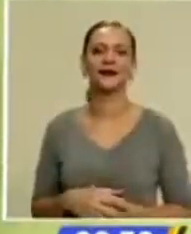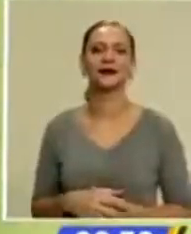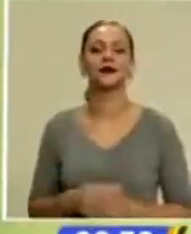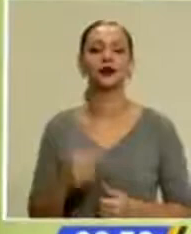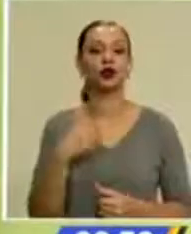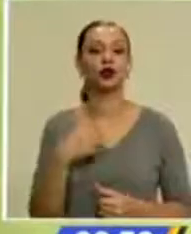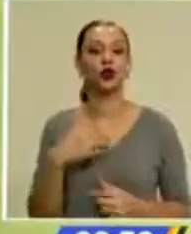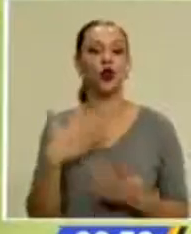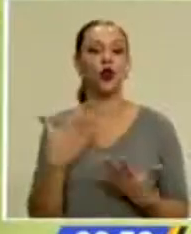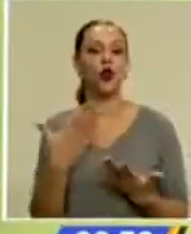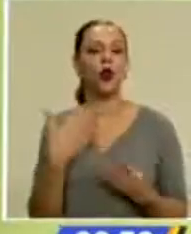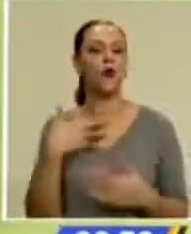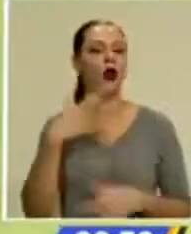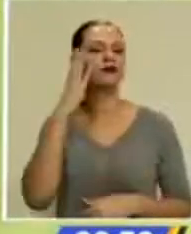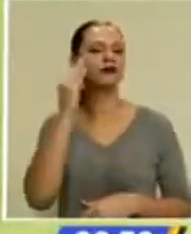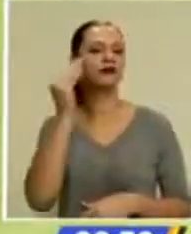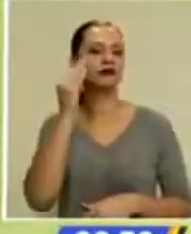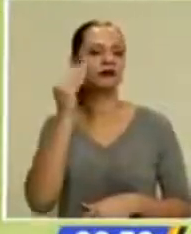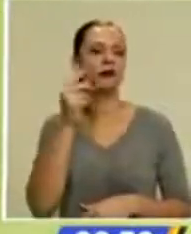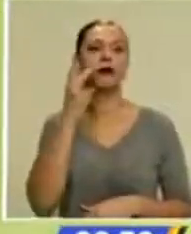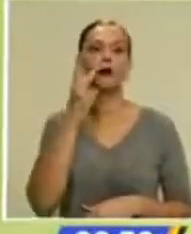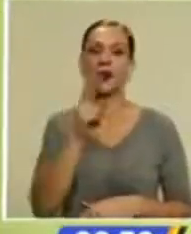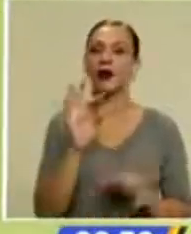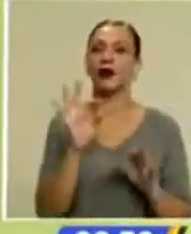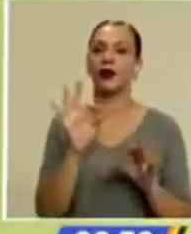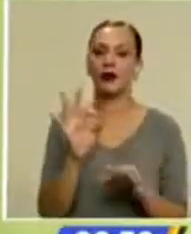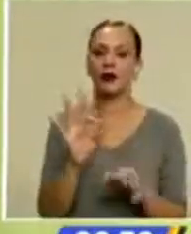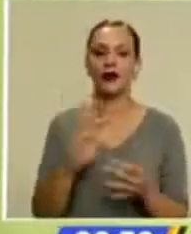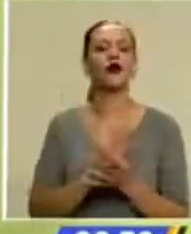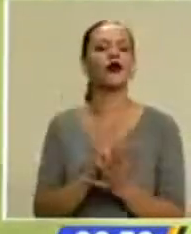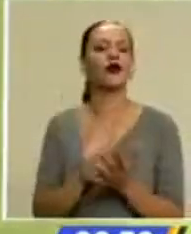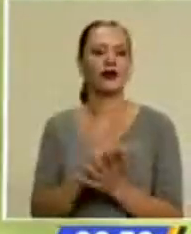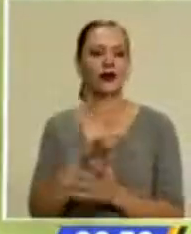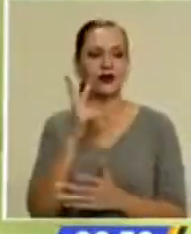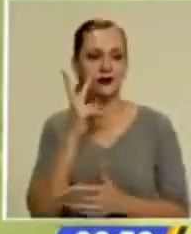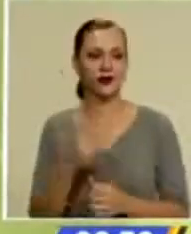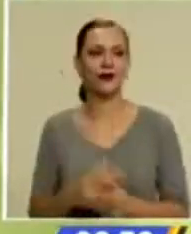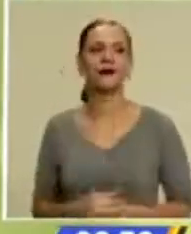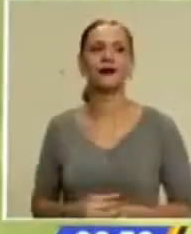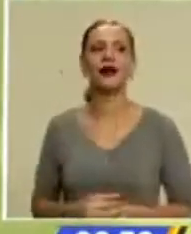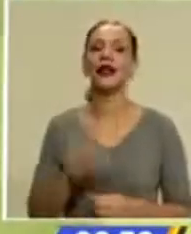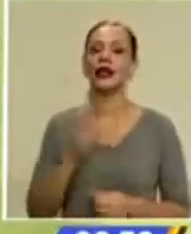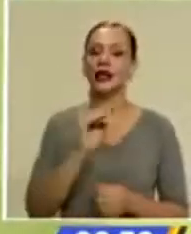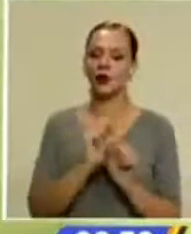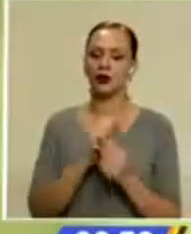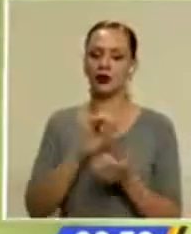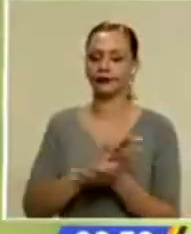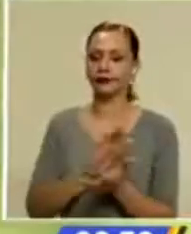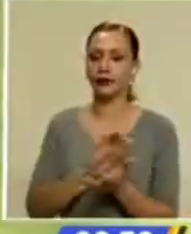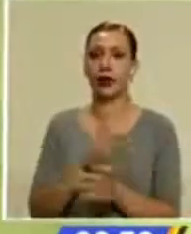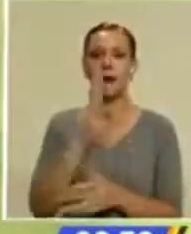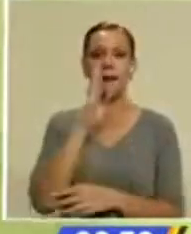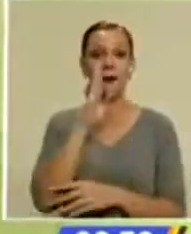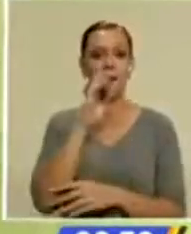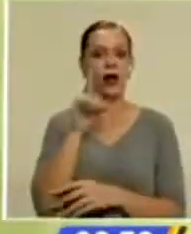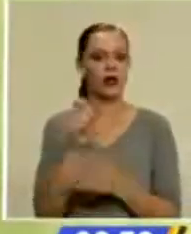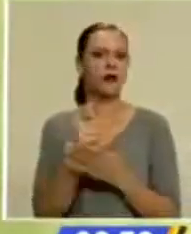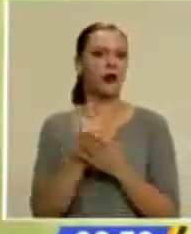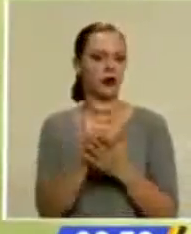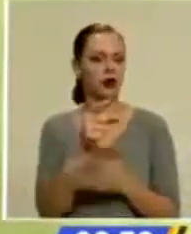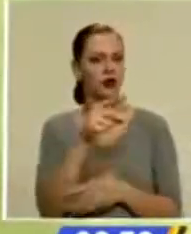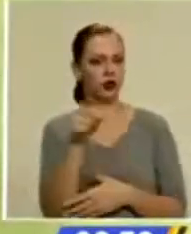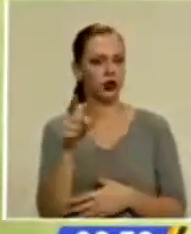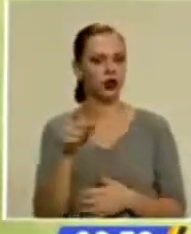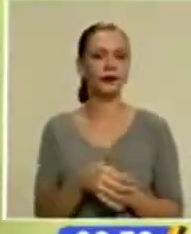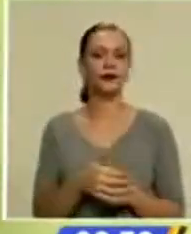Yo soy como experto. Miren qué bien. En tortillas. Incluso voy a hacer esto. La mamá es la que les tiene que ayudar a